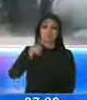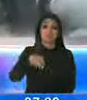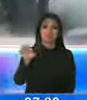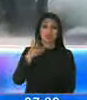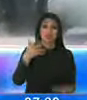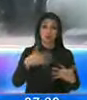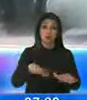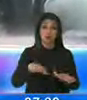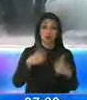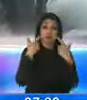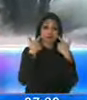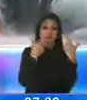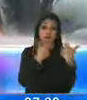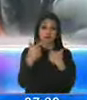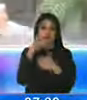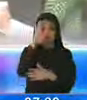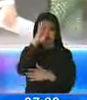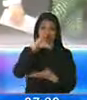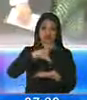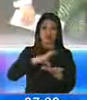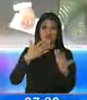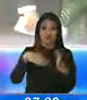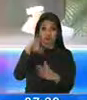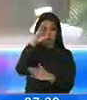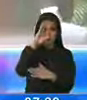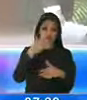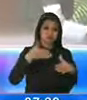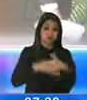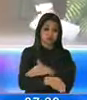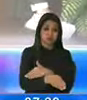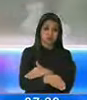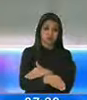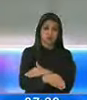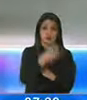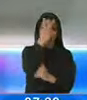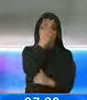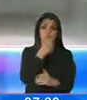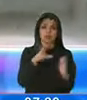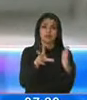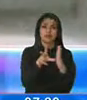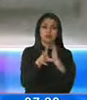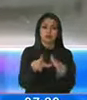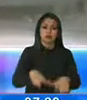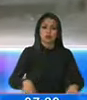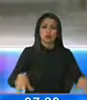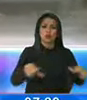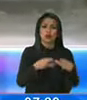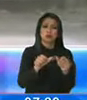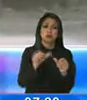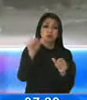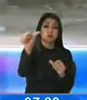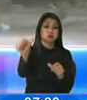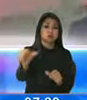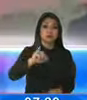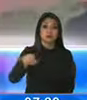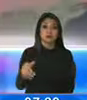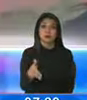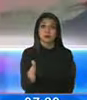Fiscalía, Policía e Intendencia de Policía allanaron este martes el motel ubicado en una zona poco poblada de